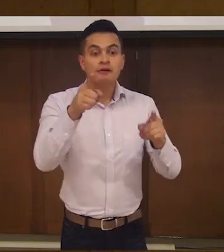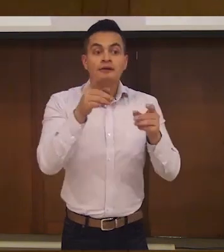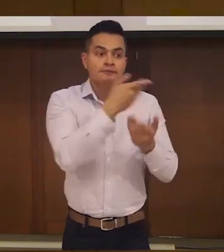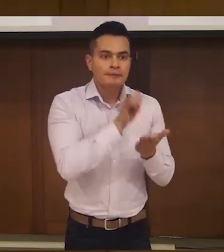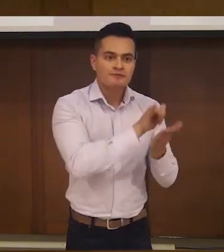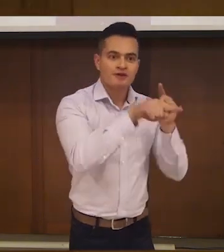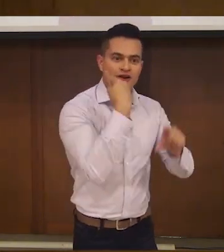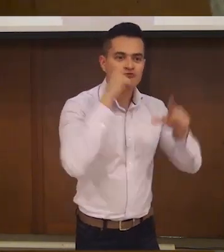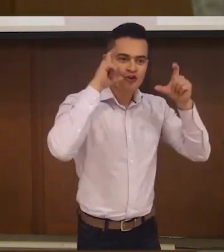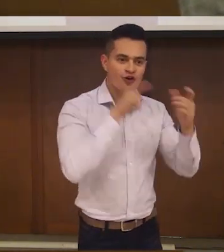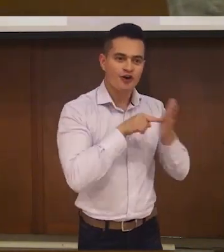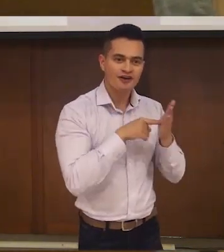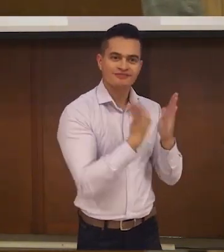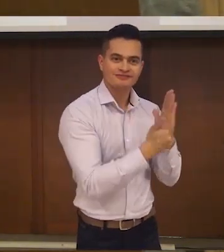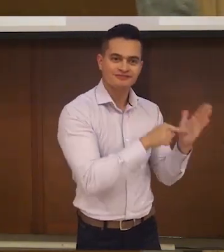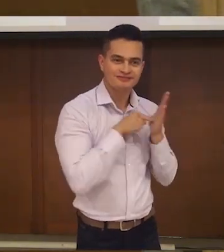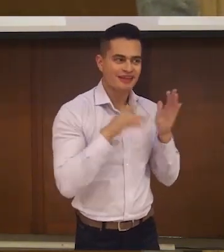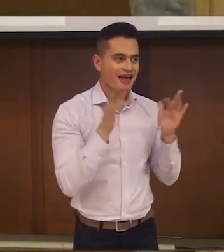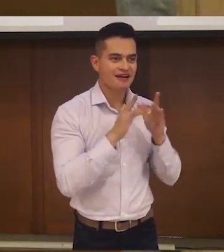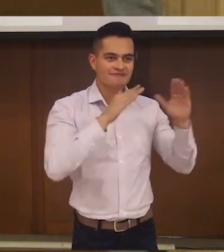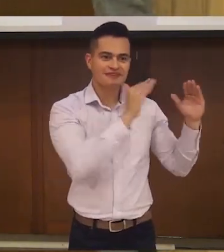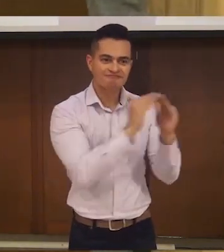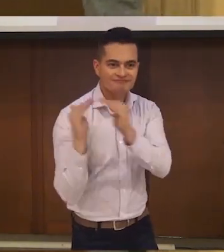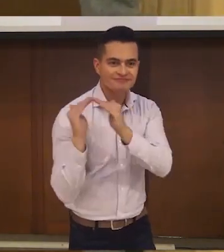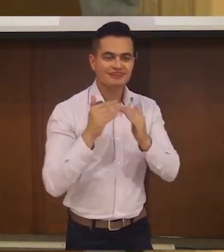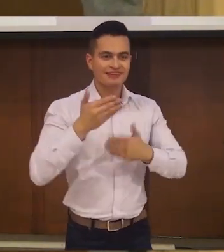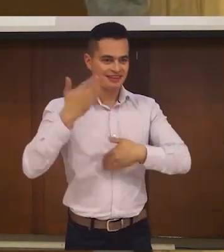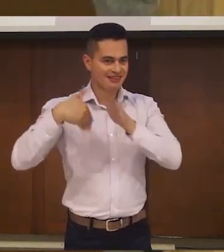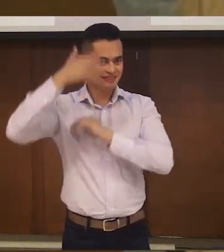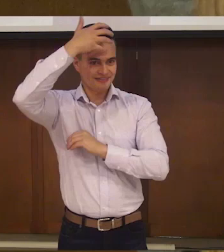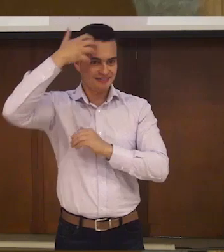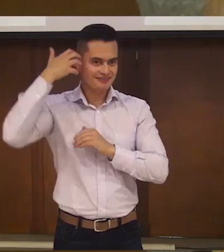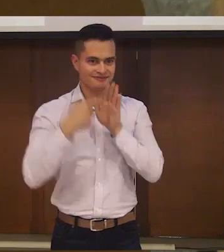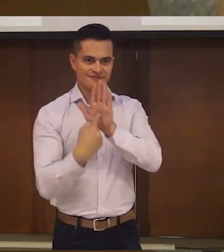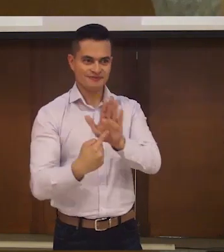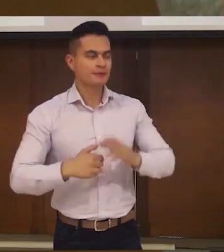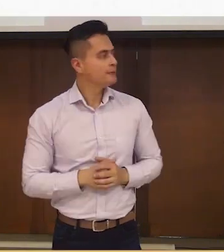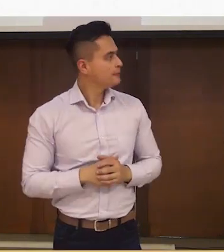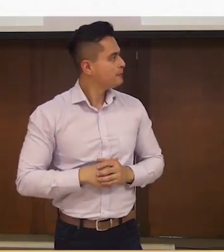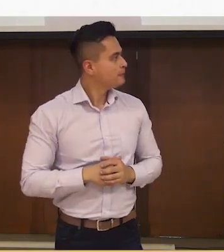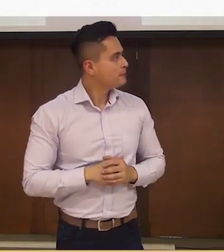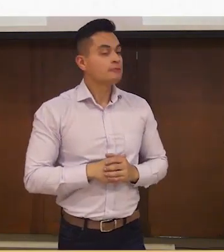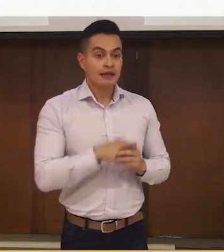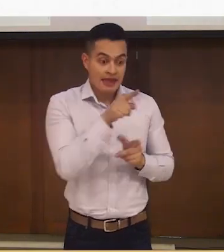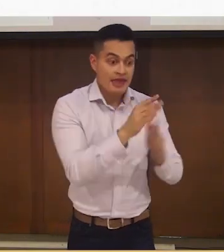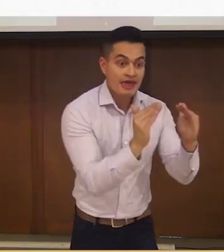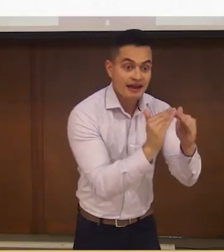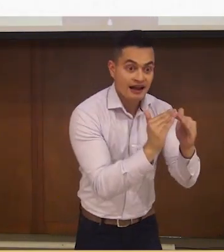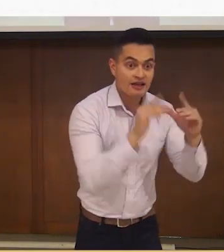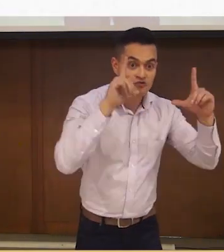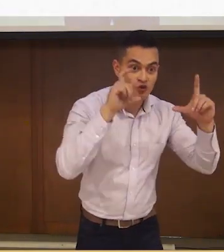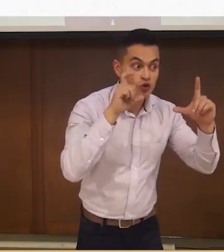la documentación de las casas, esto lo mostró Gerardo también, y para una de las imágenes